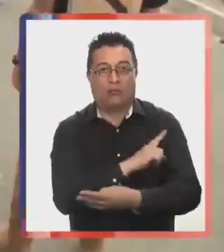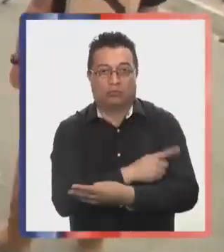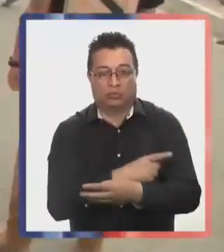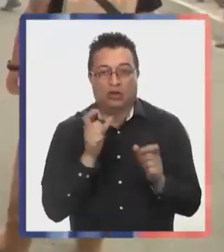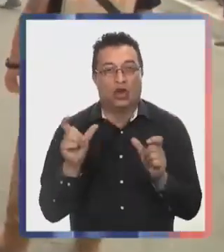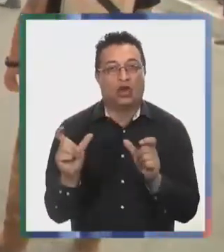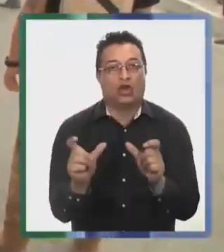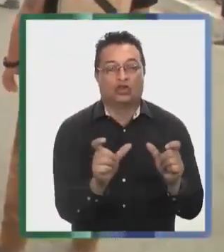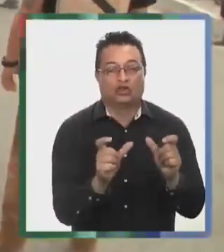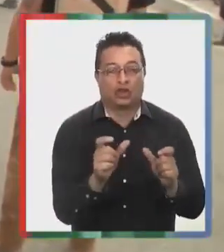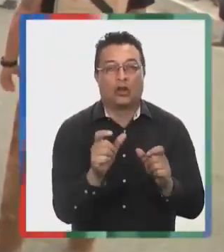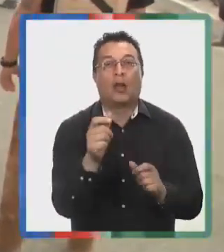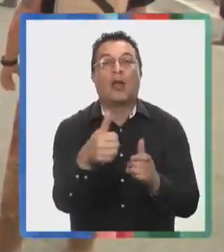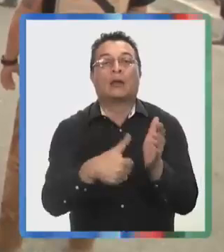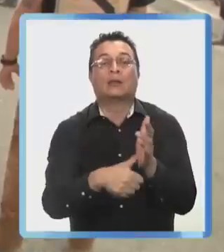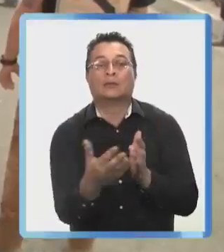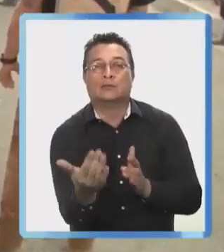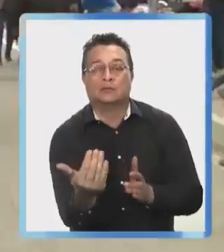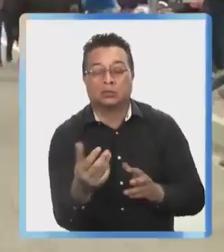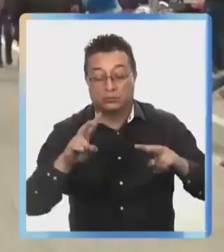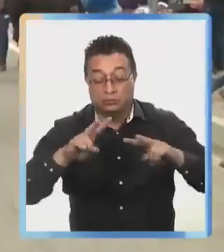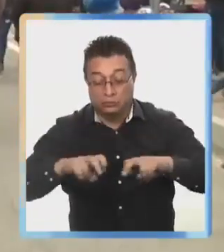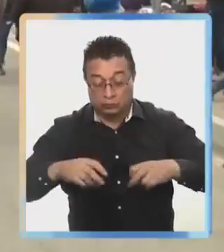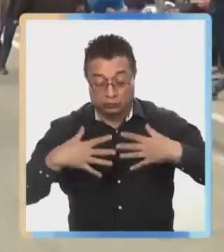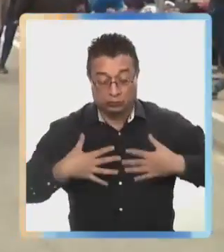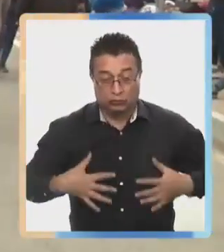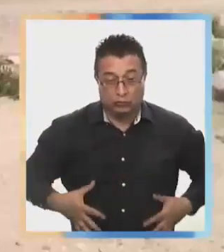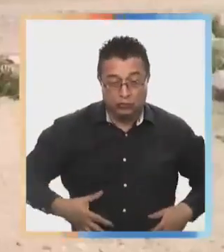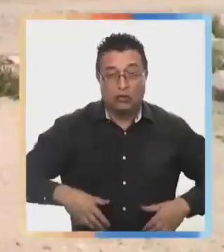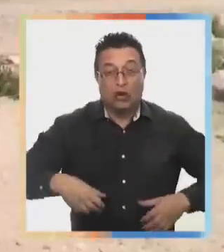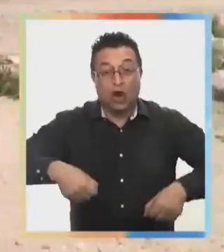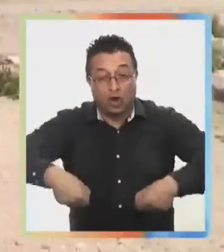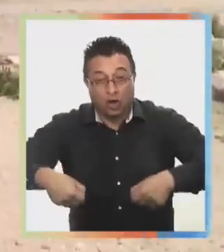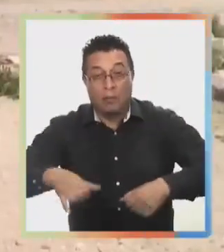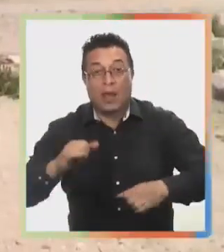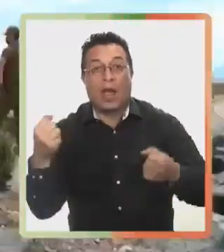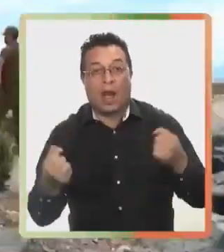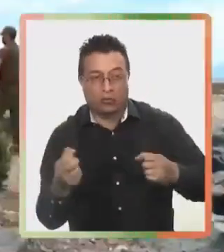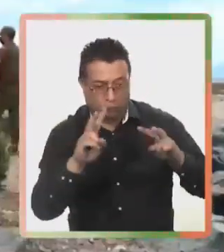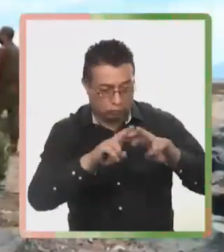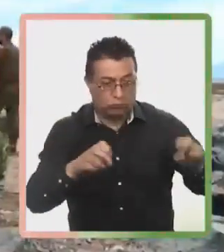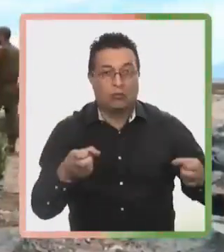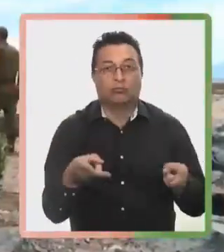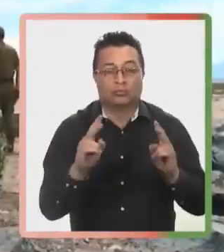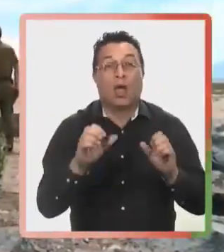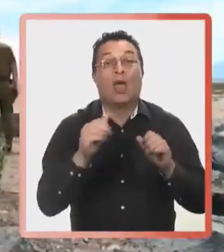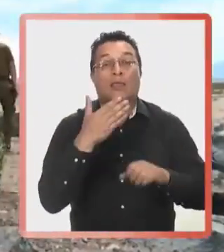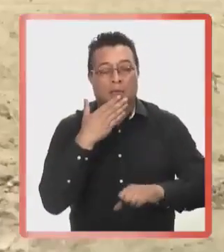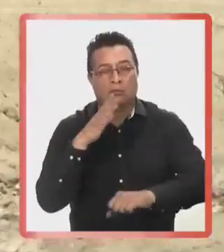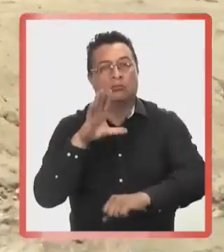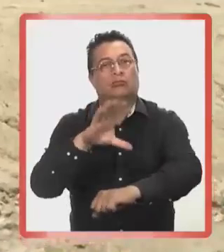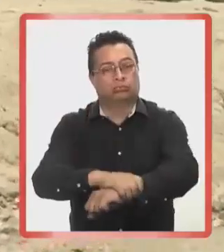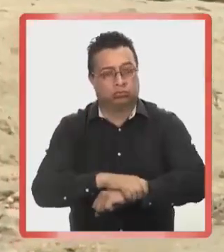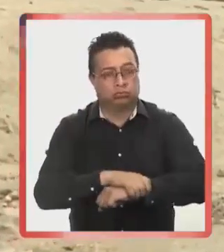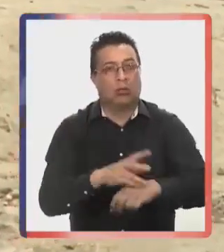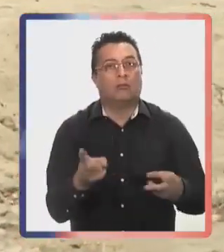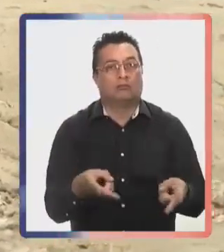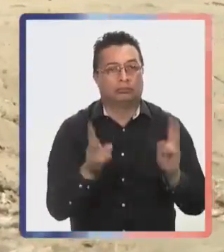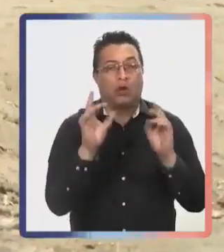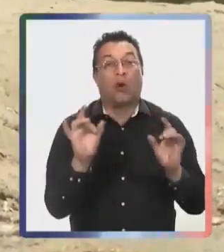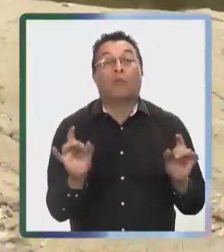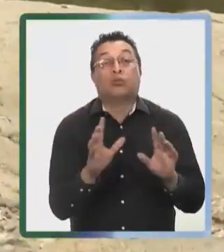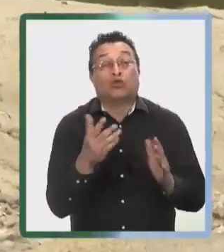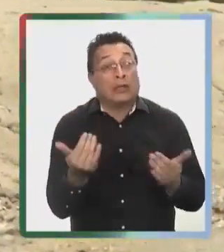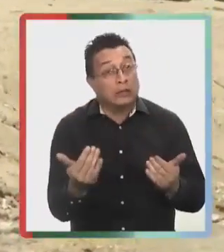3 facultades: realizar controles de identidad, registrar vestimentas, equipajes y vehículos, además de efectuar detenciones si